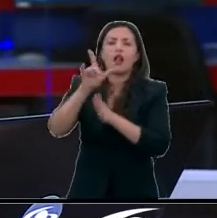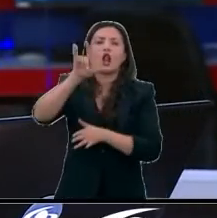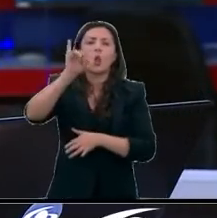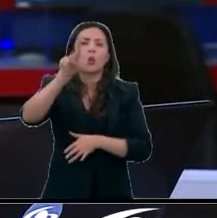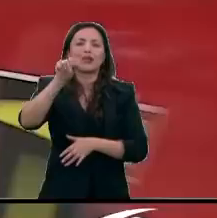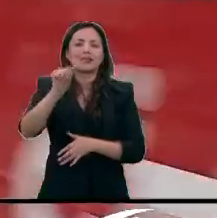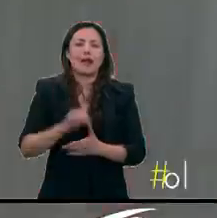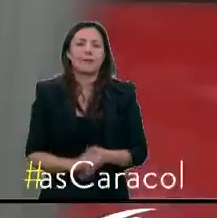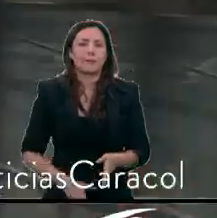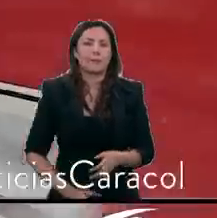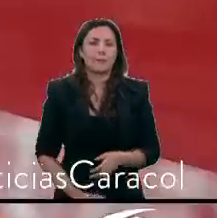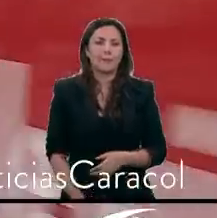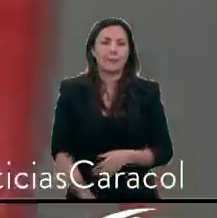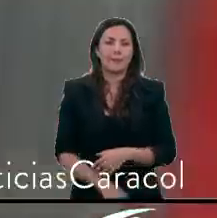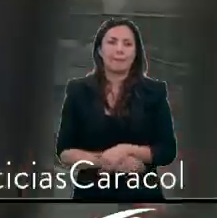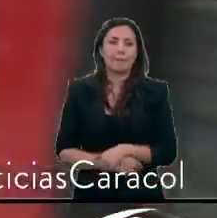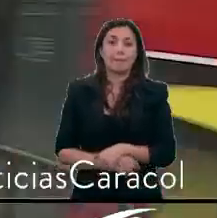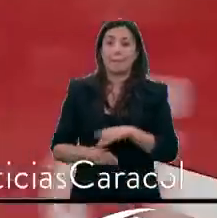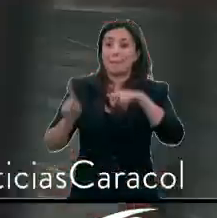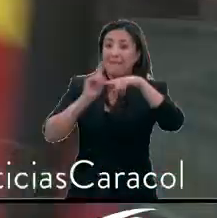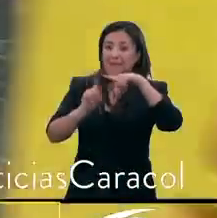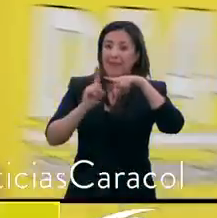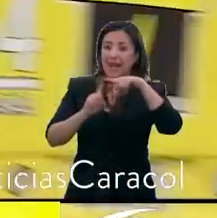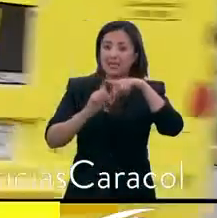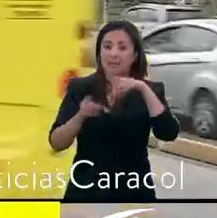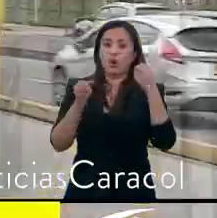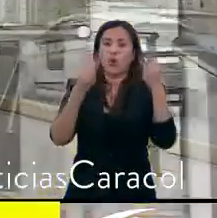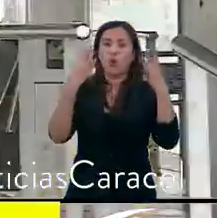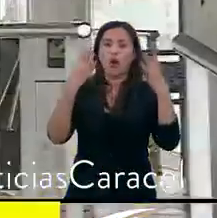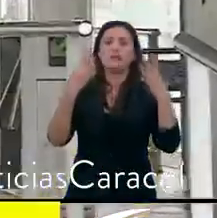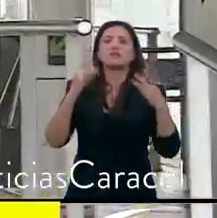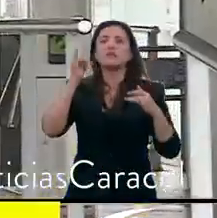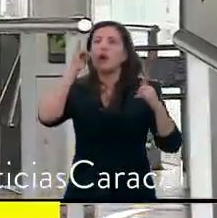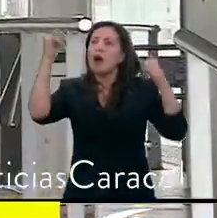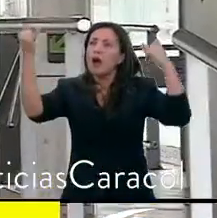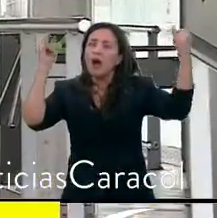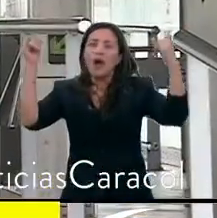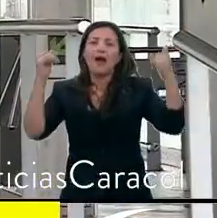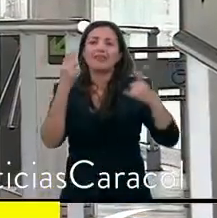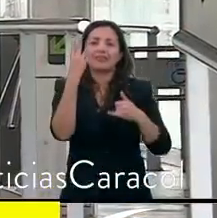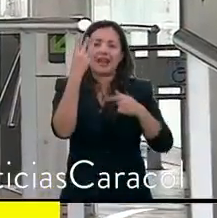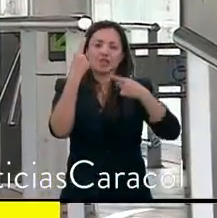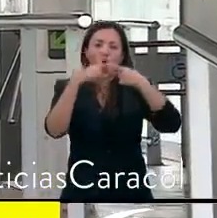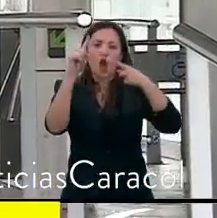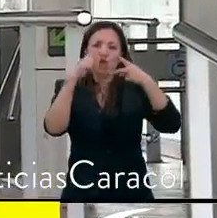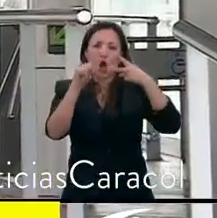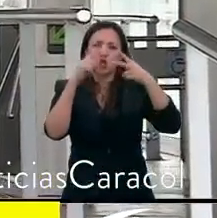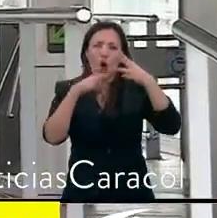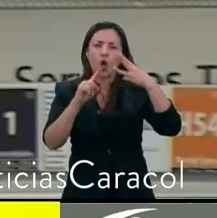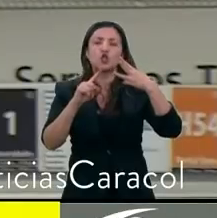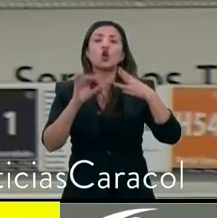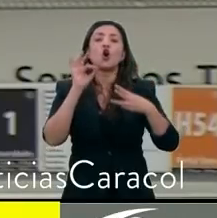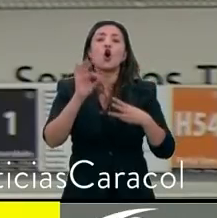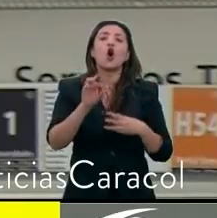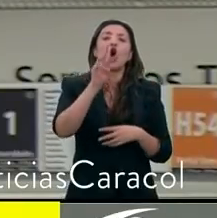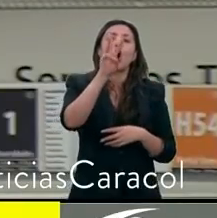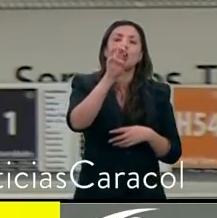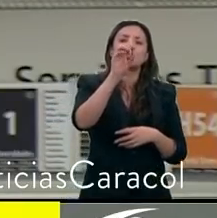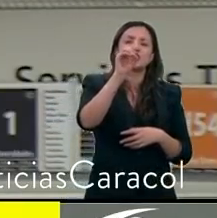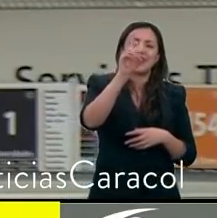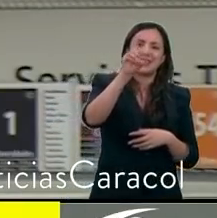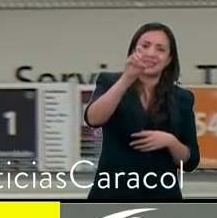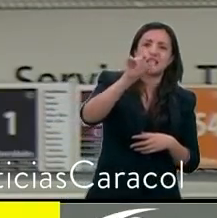a transmilenio cuenta con tres tipos de cámaras de operación que son 800 6 y 60 domos